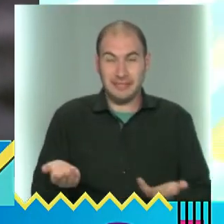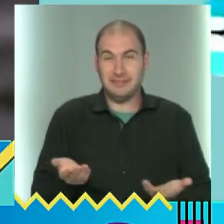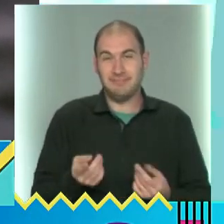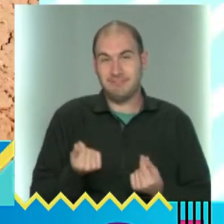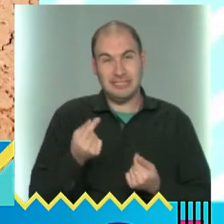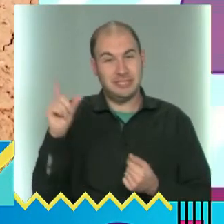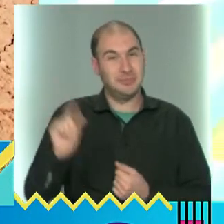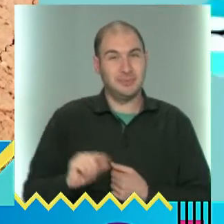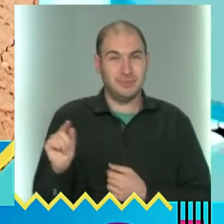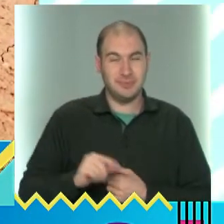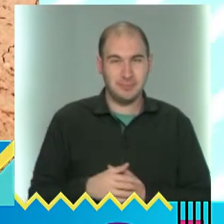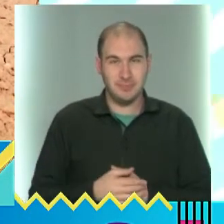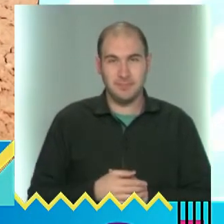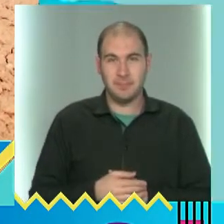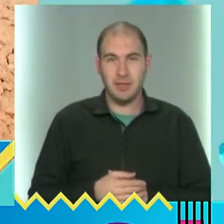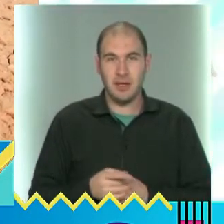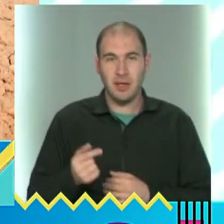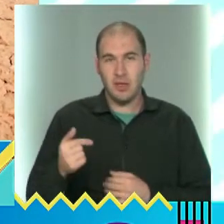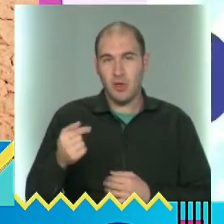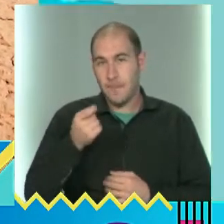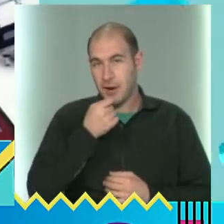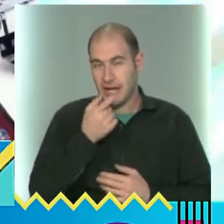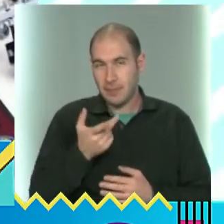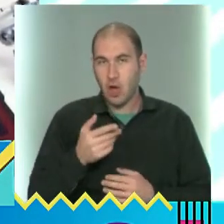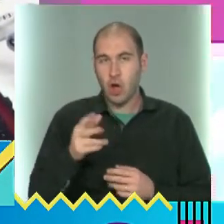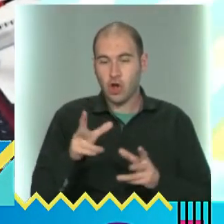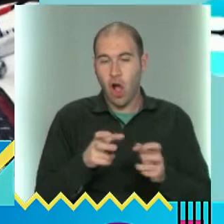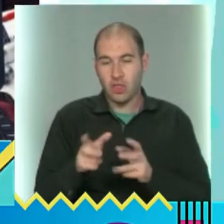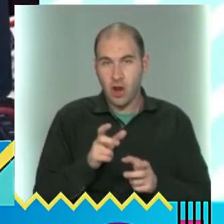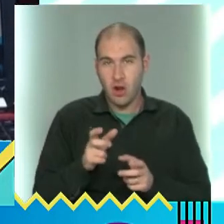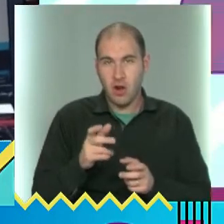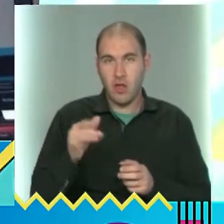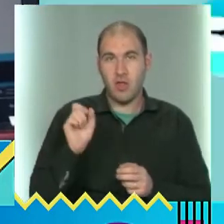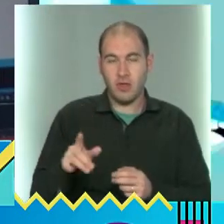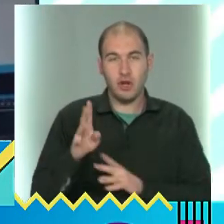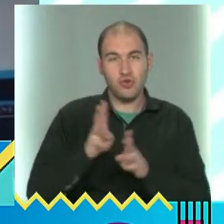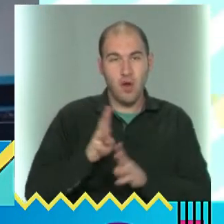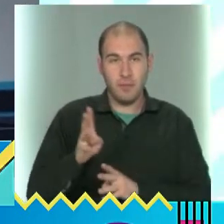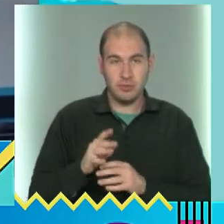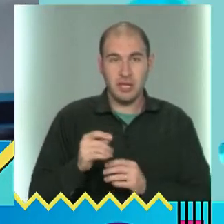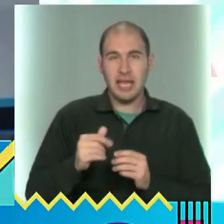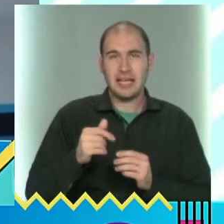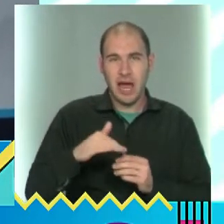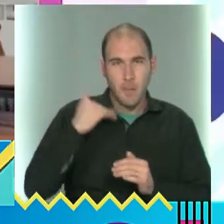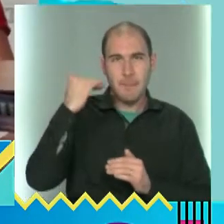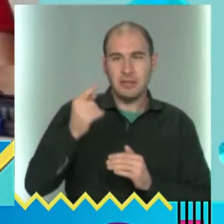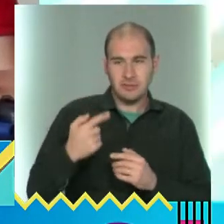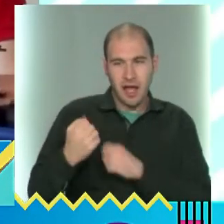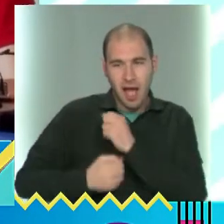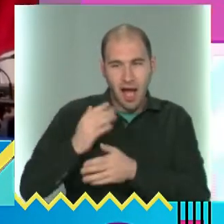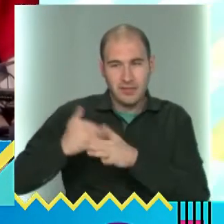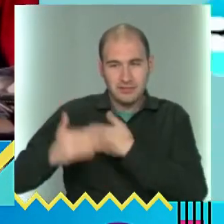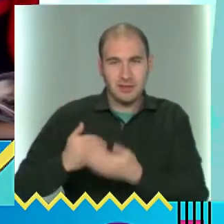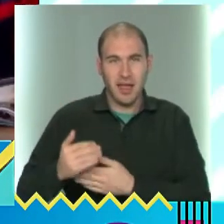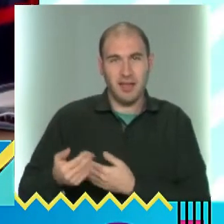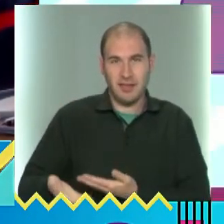teníamos mucha plata. Llegamos al grado de que, por ejemplo, el control remoto propio para el robot era más caro que todo lo que habíamos hecho hasta ese entonces el